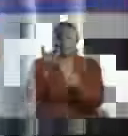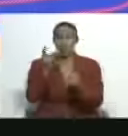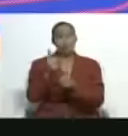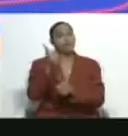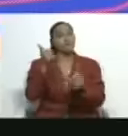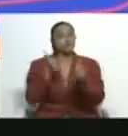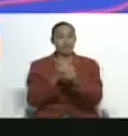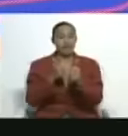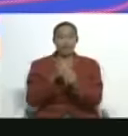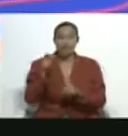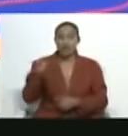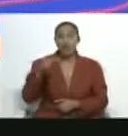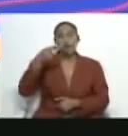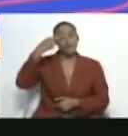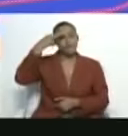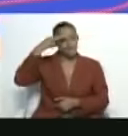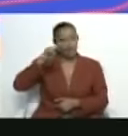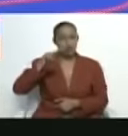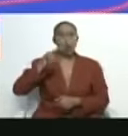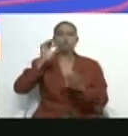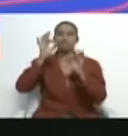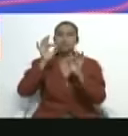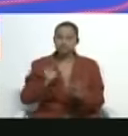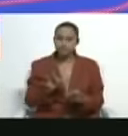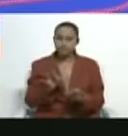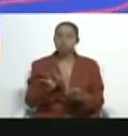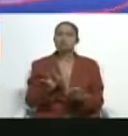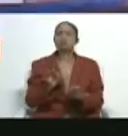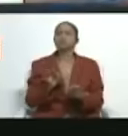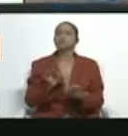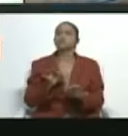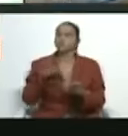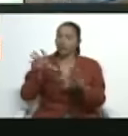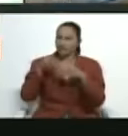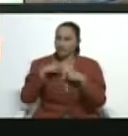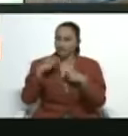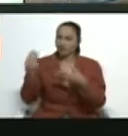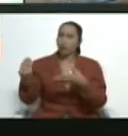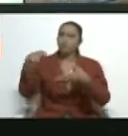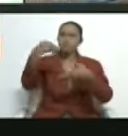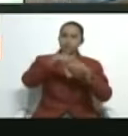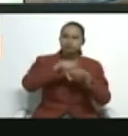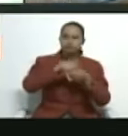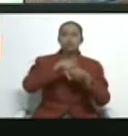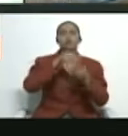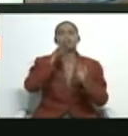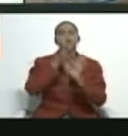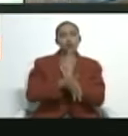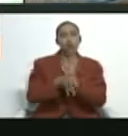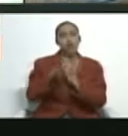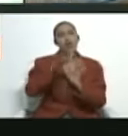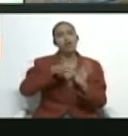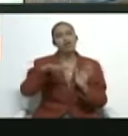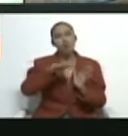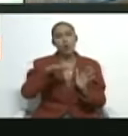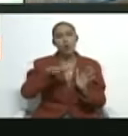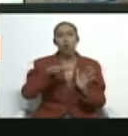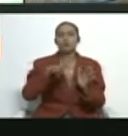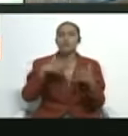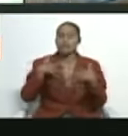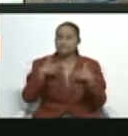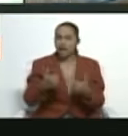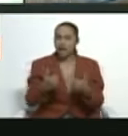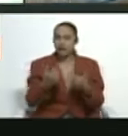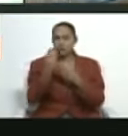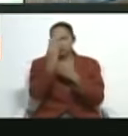de México reconocerle el asilo político darle el beneplácito y viajar a recuperar su salud física